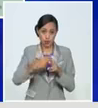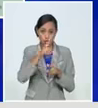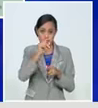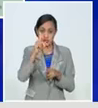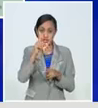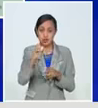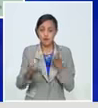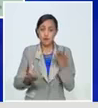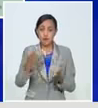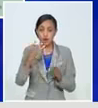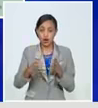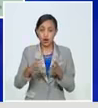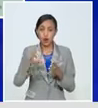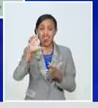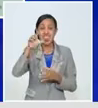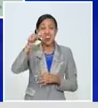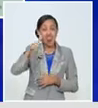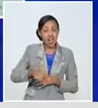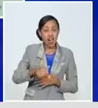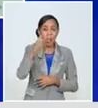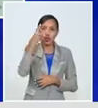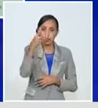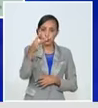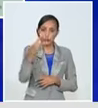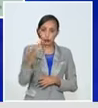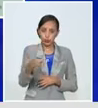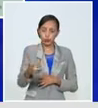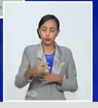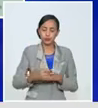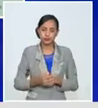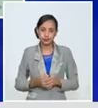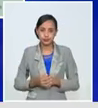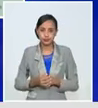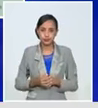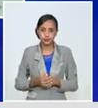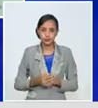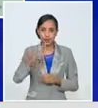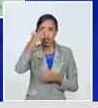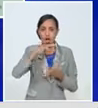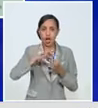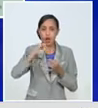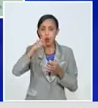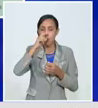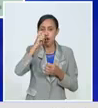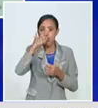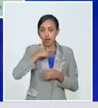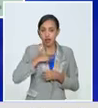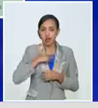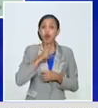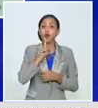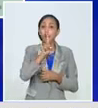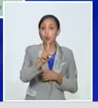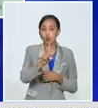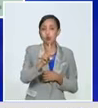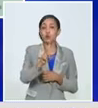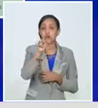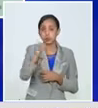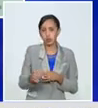de Lajas, 2 de cada uno, y de Aguada de Pasajeros, 1 caso autóctono en el día de